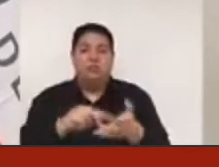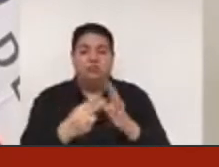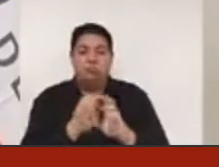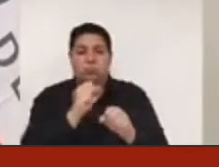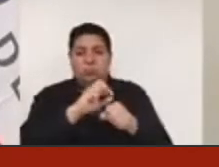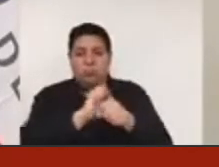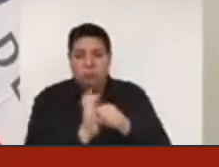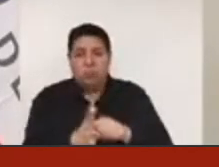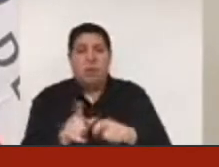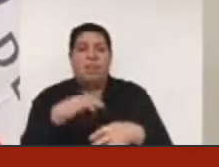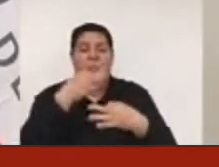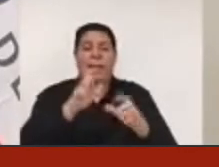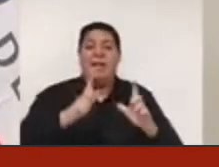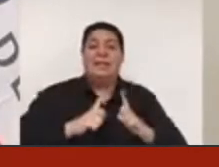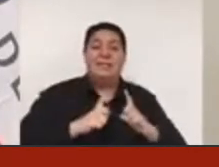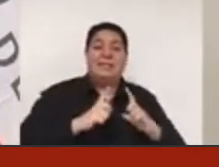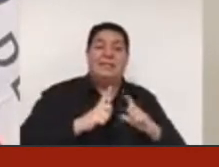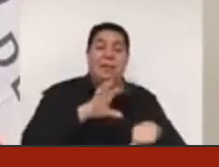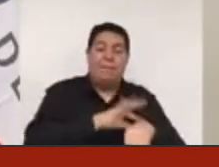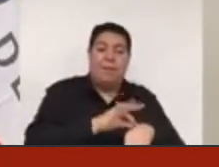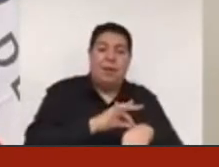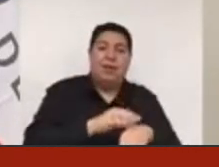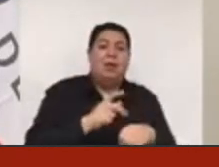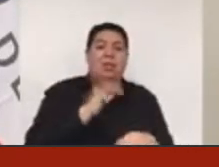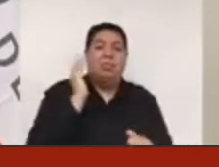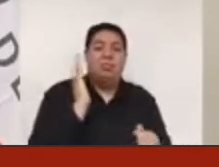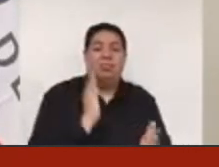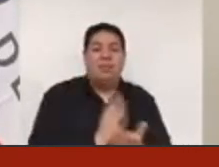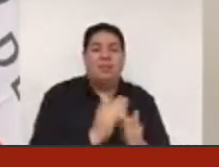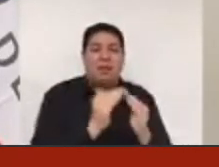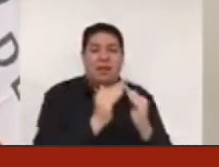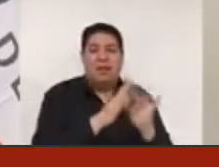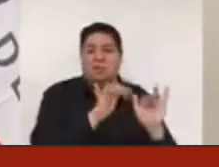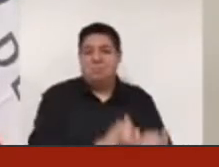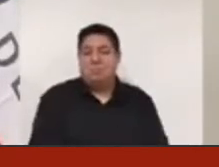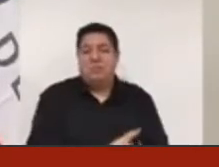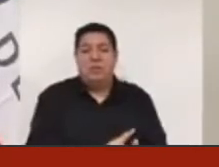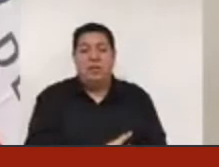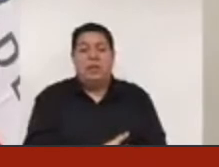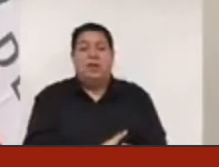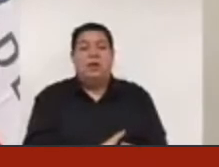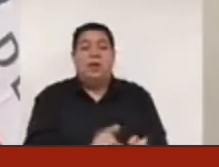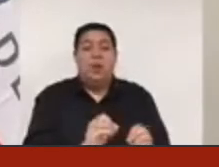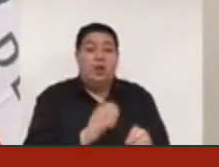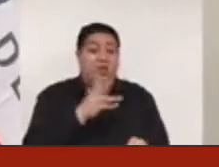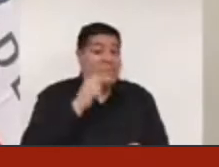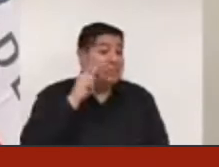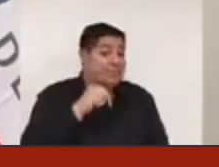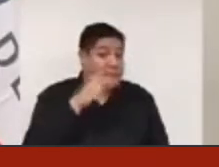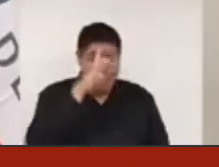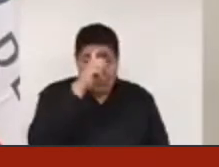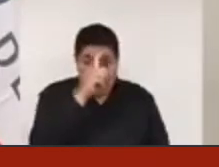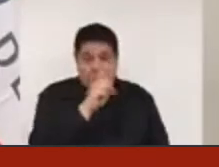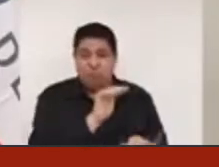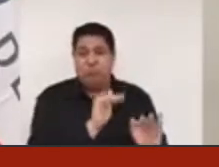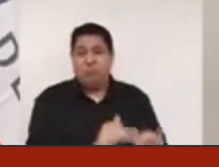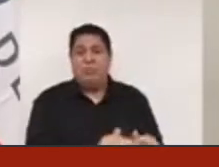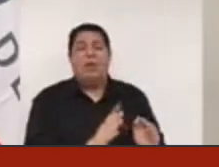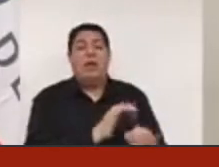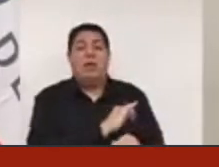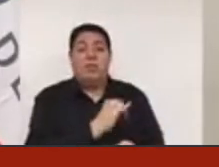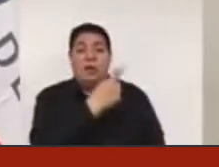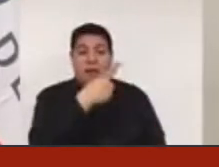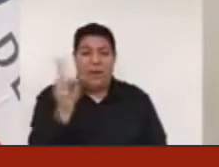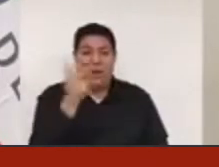se les da la licencia médica ellos tienen que hacer aislamiento en sus casas generalmente si es que no requieren hospitalización y luego de 14